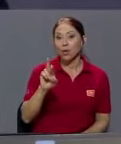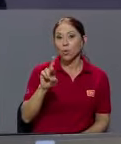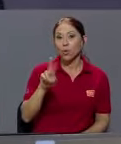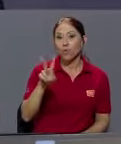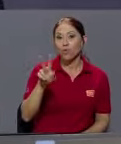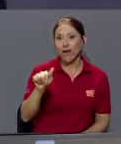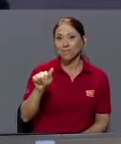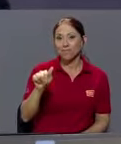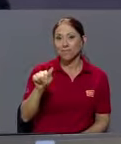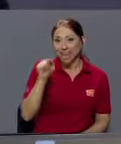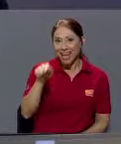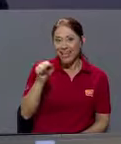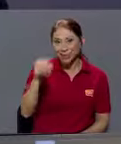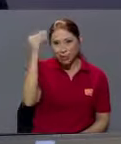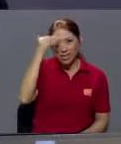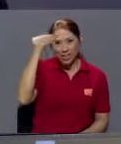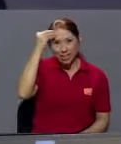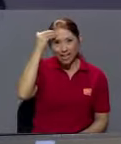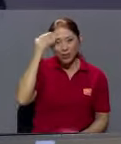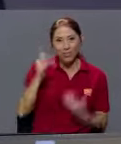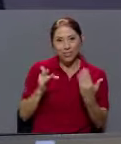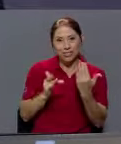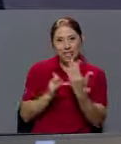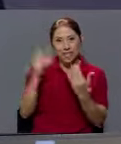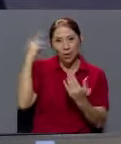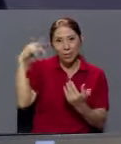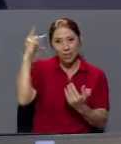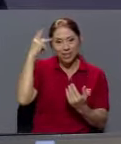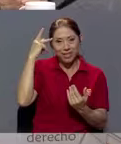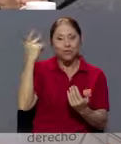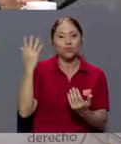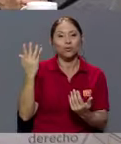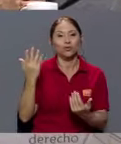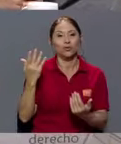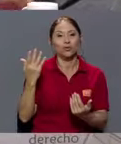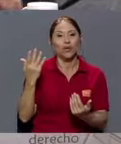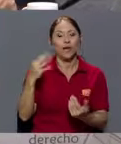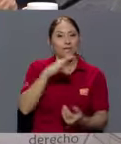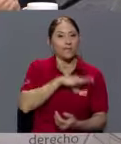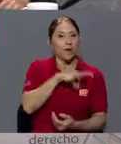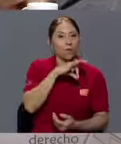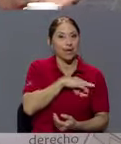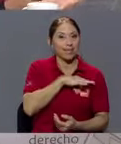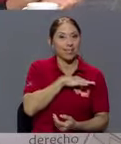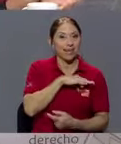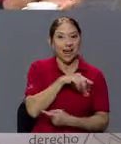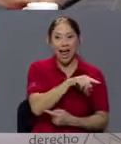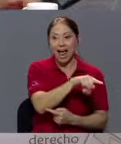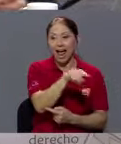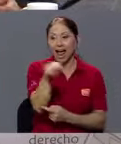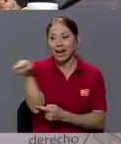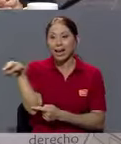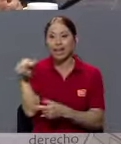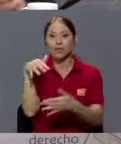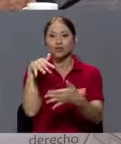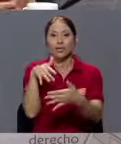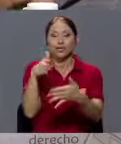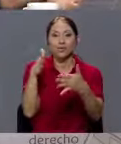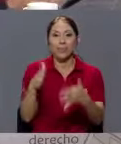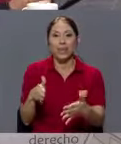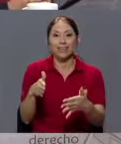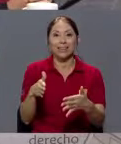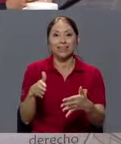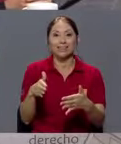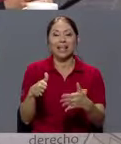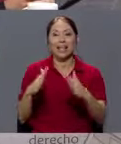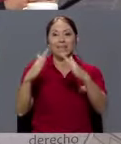estos criterios que nosotros llamamos los criterios técnico-políticos, favorecen a aquellos estudiantes que proceden de los distritos